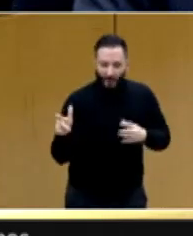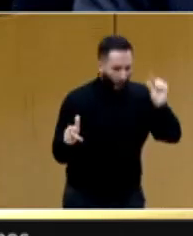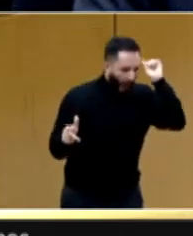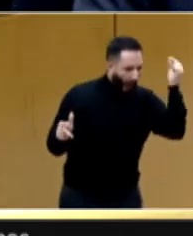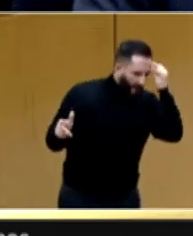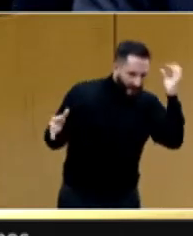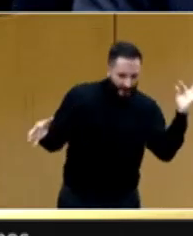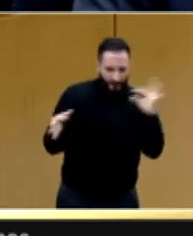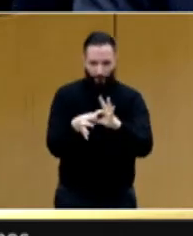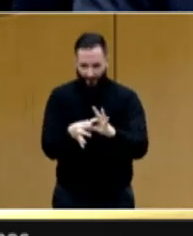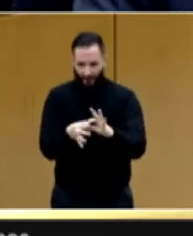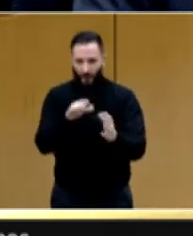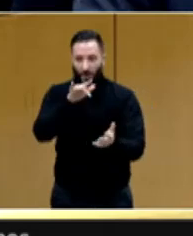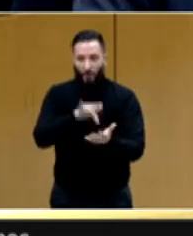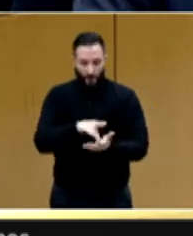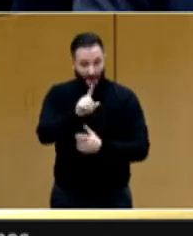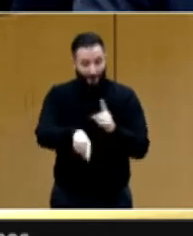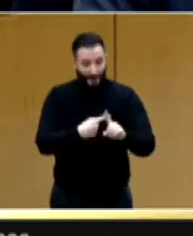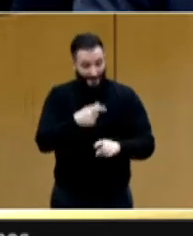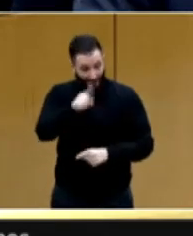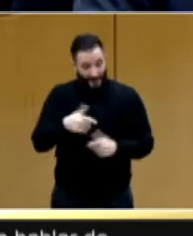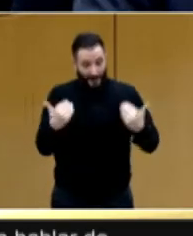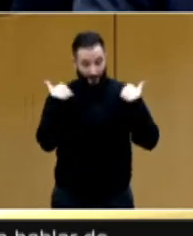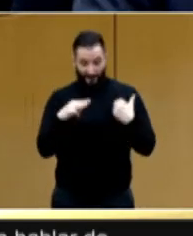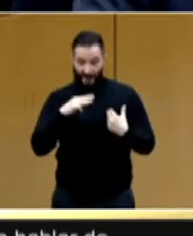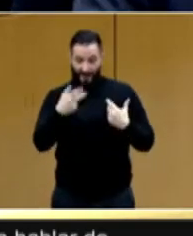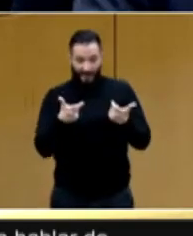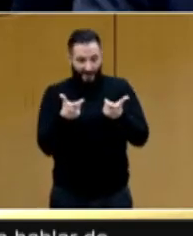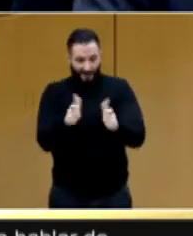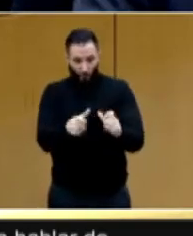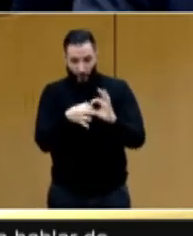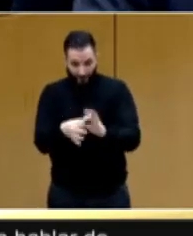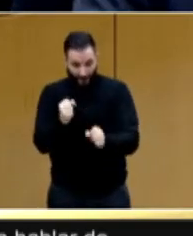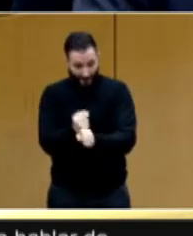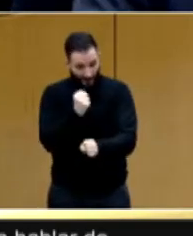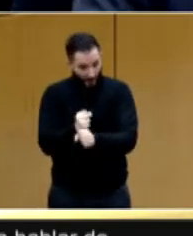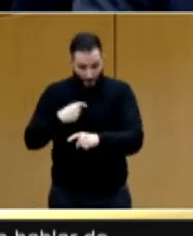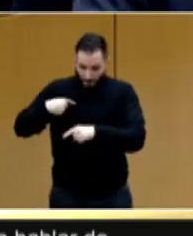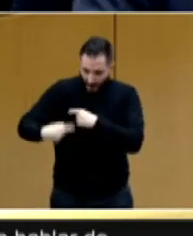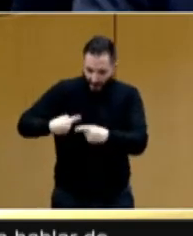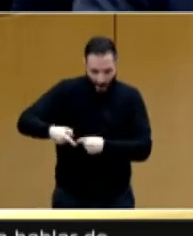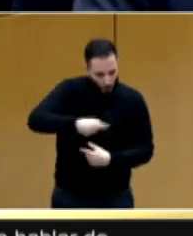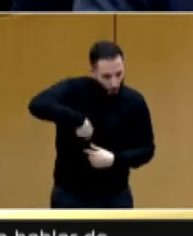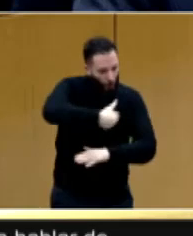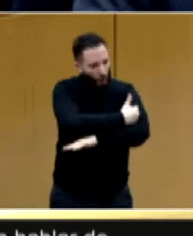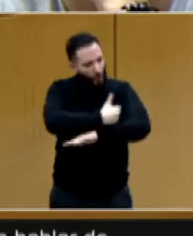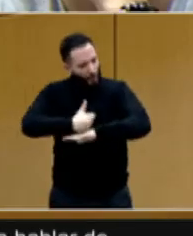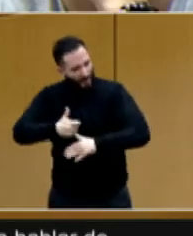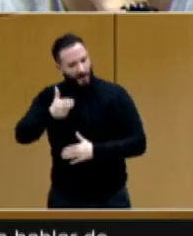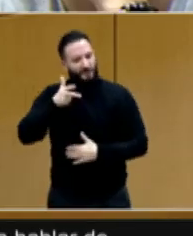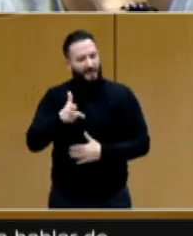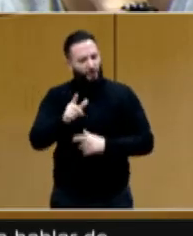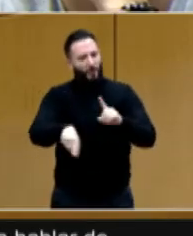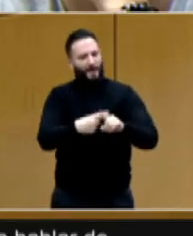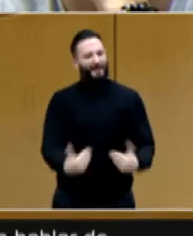la parte pedagógica y de responsabilidad del Tercer sector que trabajamos día a día con ellos es somos ciudadanas de derechos pero también de responsabilidades